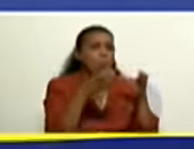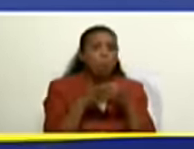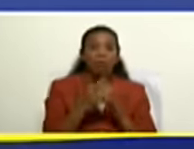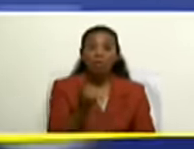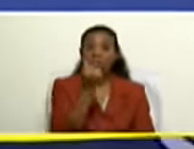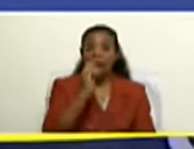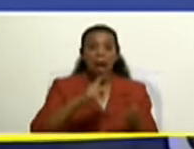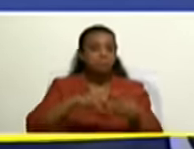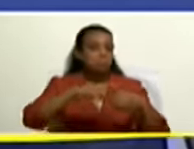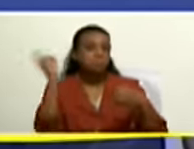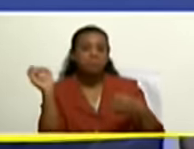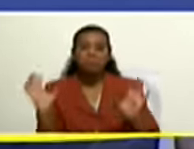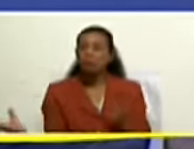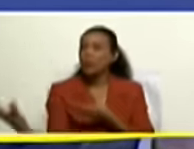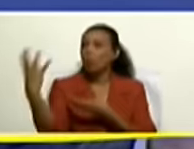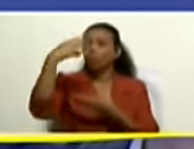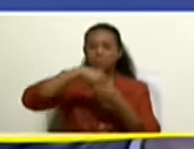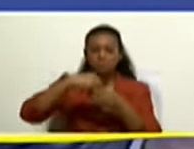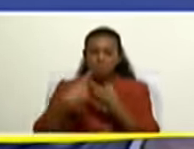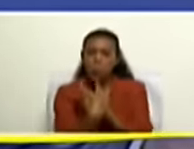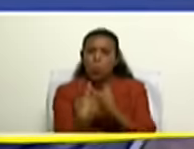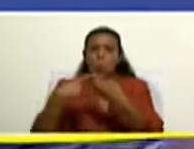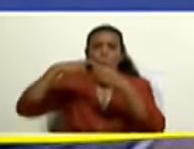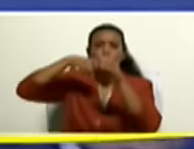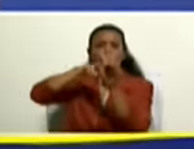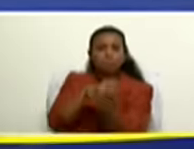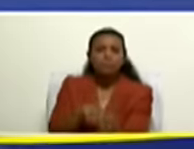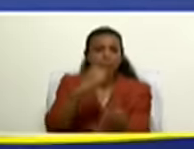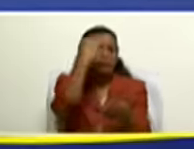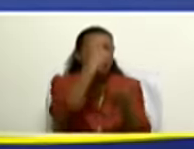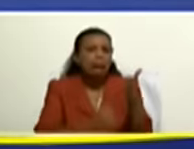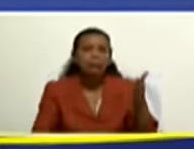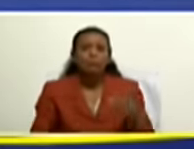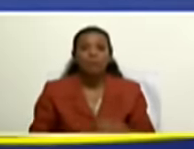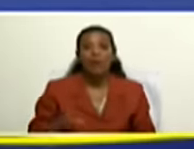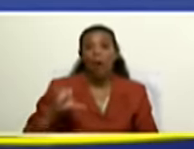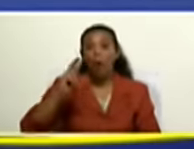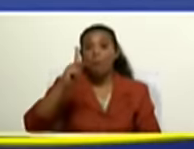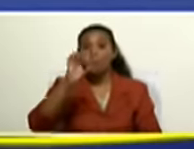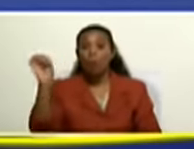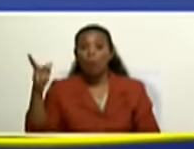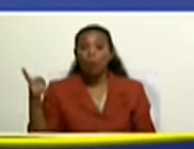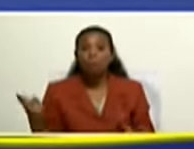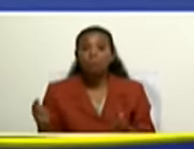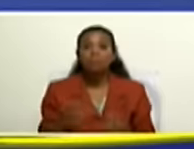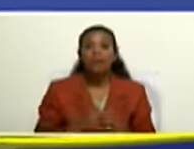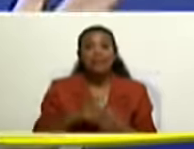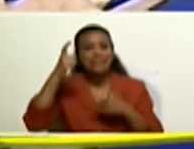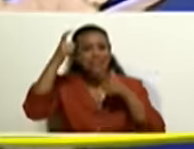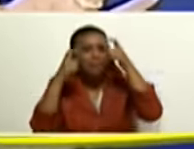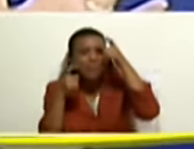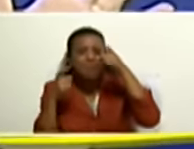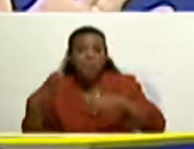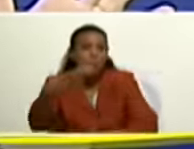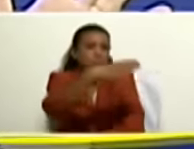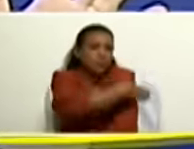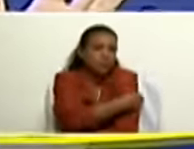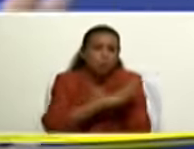excepción, todos los partidos del gran polo patriótico, del bolivarianismo, del chavismo,